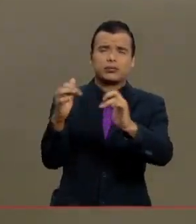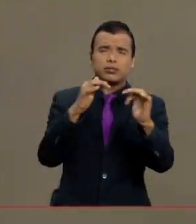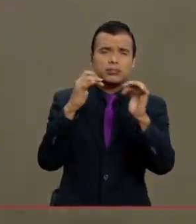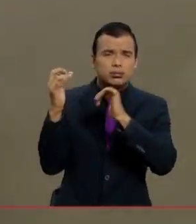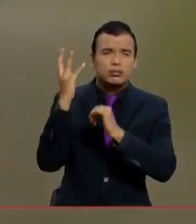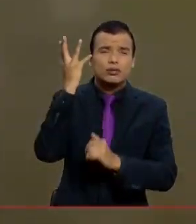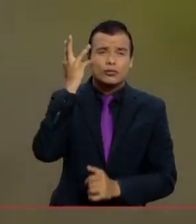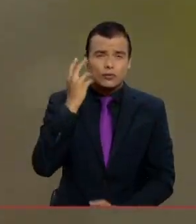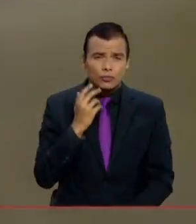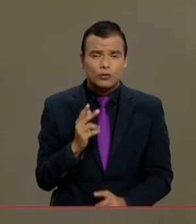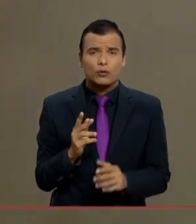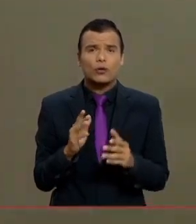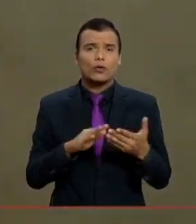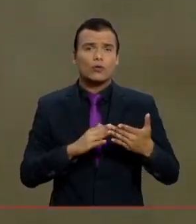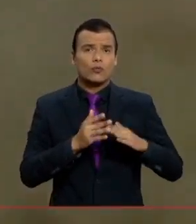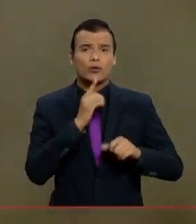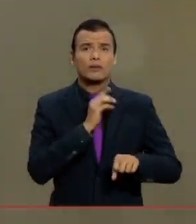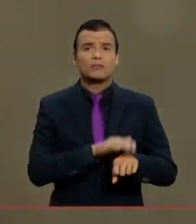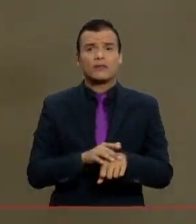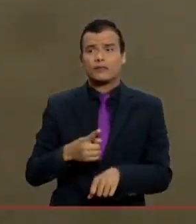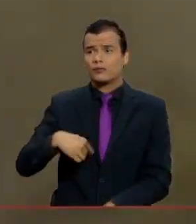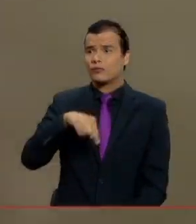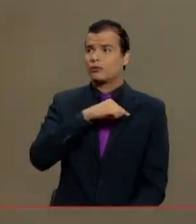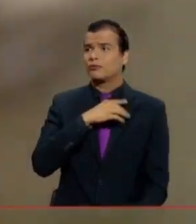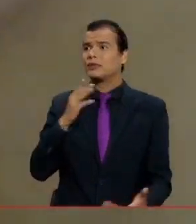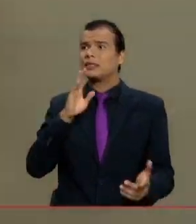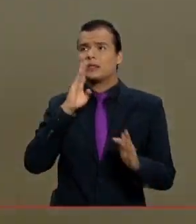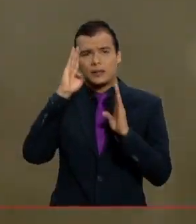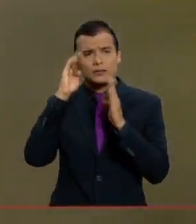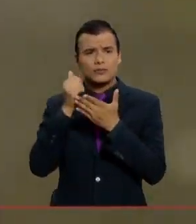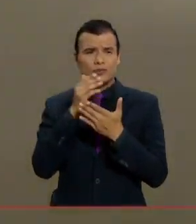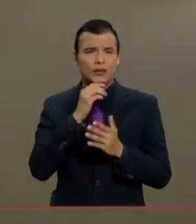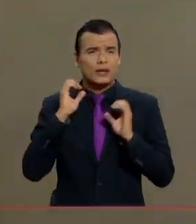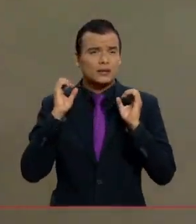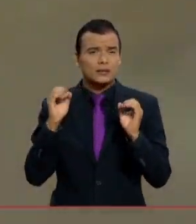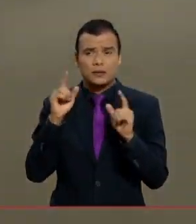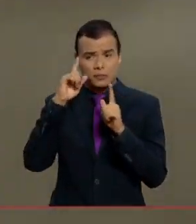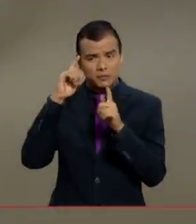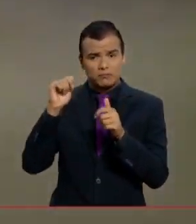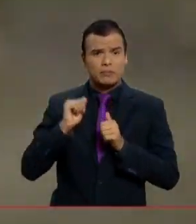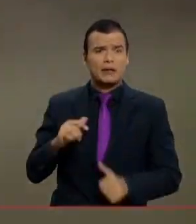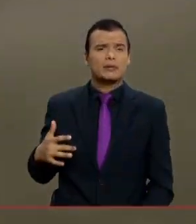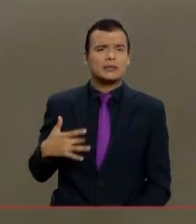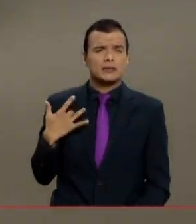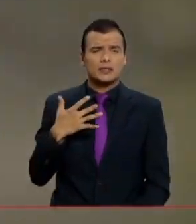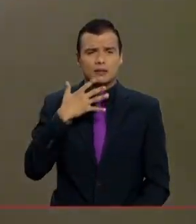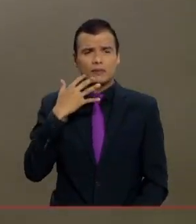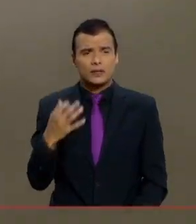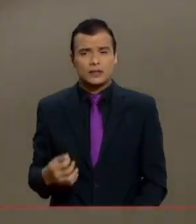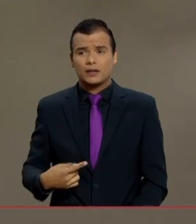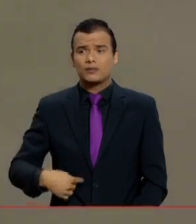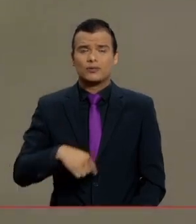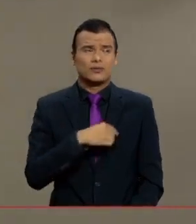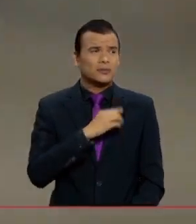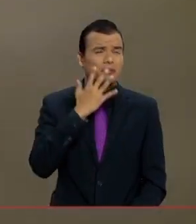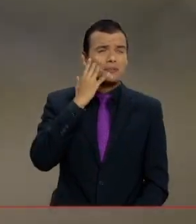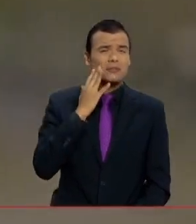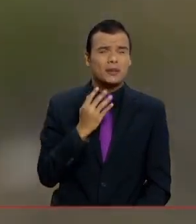que se sienten solas y el desespero por vivir en medio de la guerra sigue creciendo. Es que en realidad